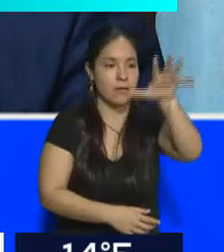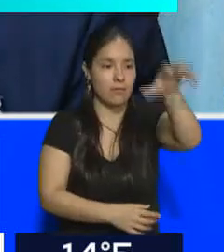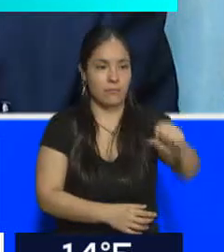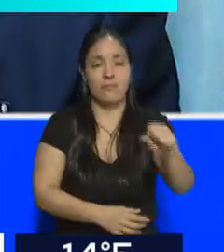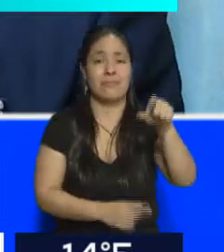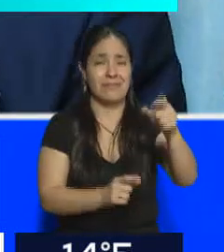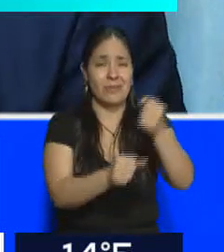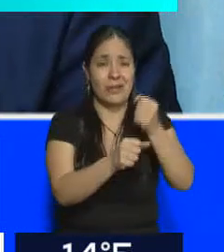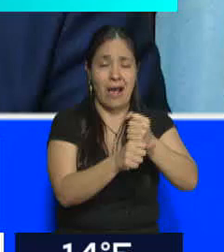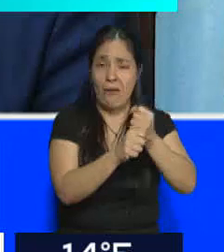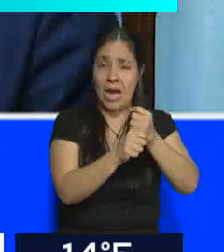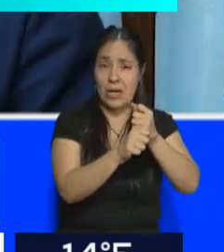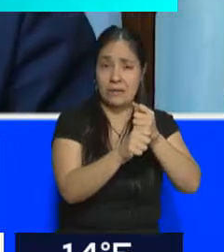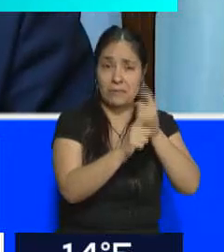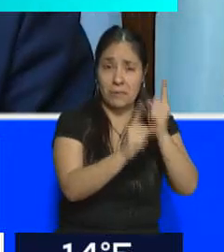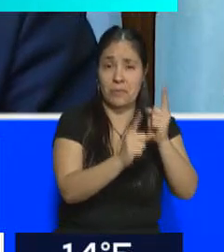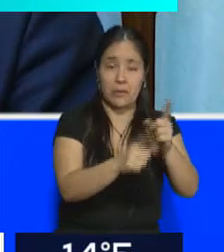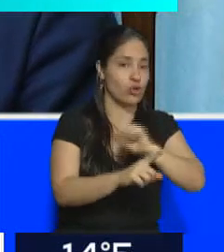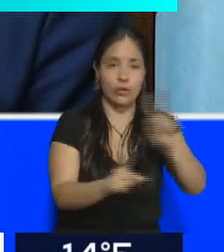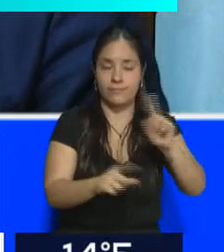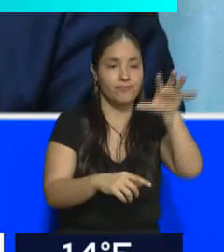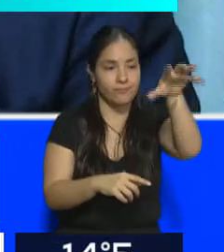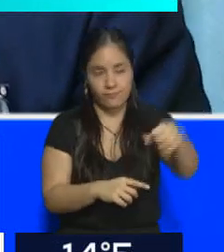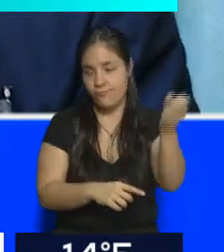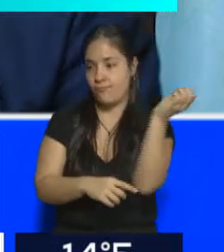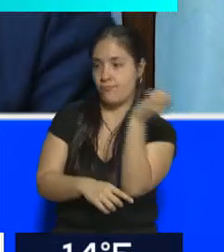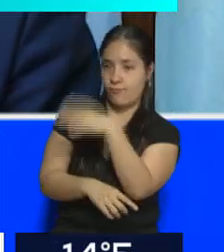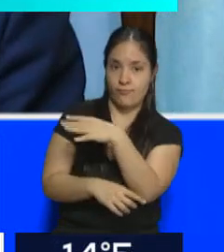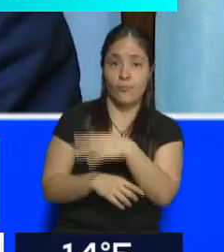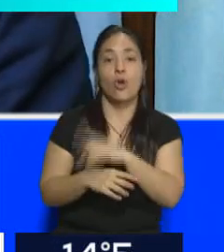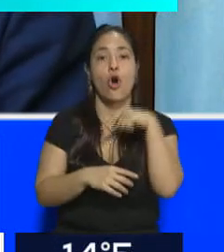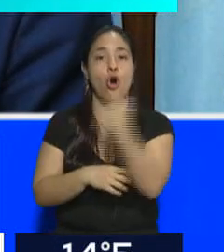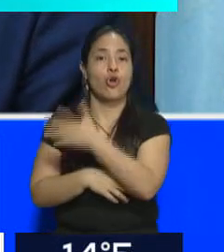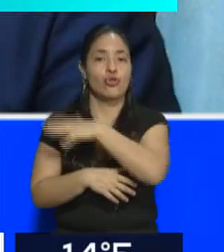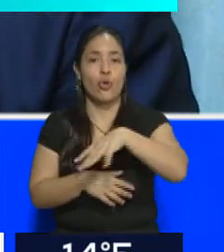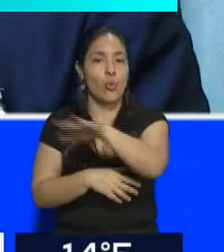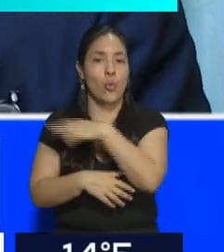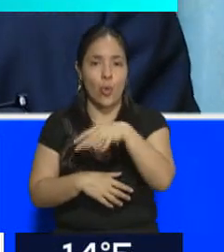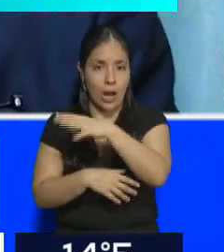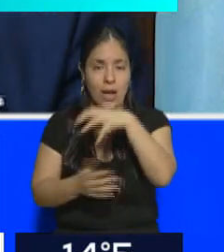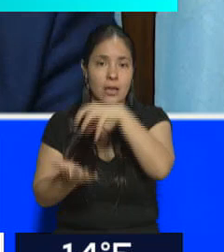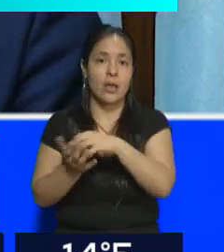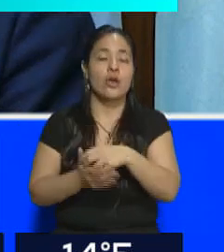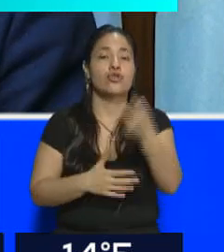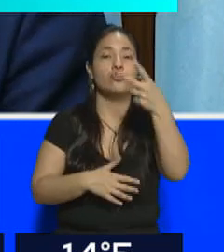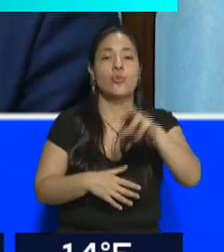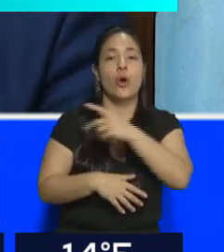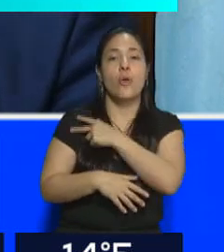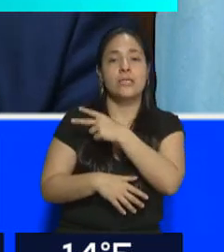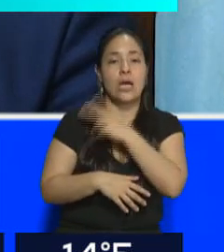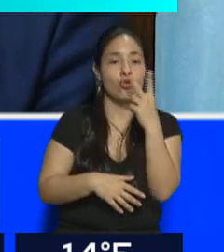lugar sino fueran trasladado otras dependencias El Jefe y la subjefa de esta dependencia que son dos subcomisarias